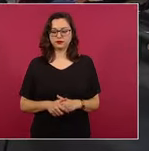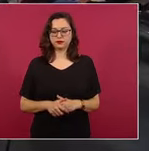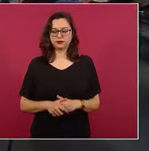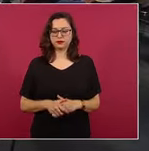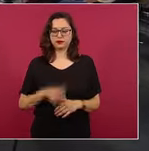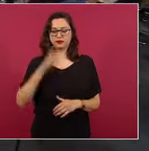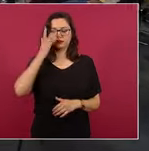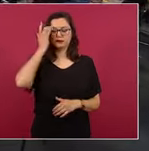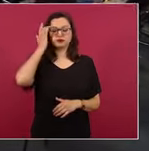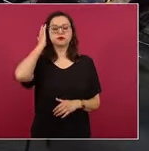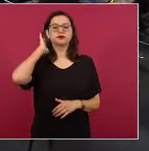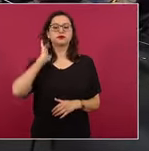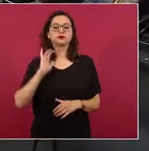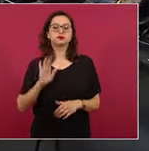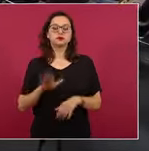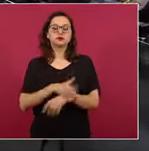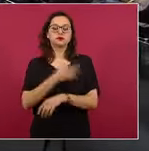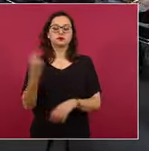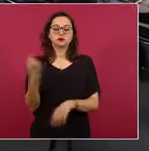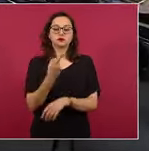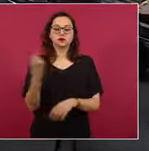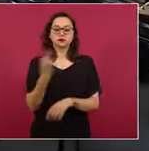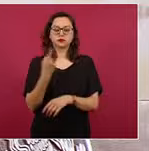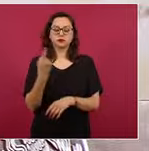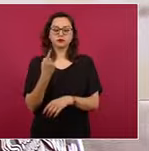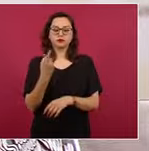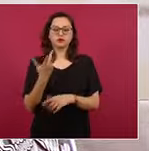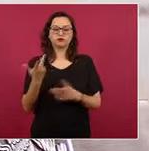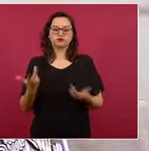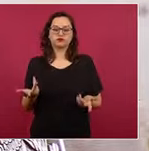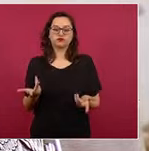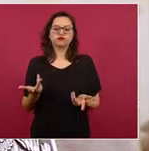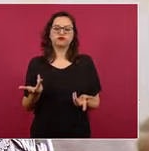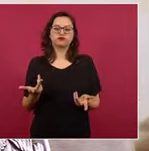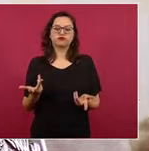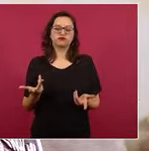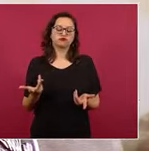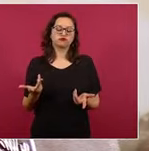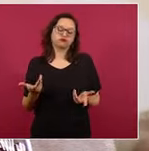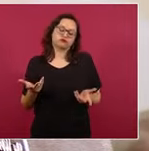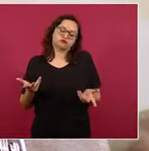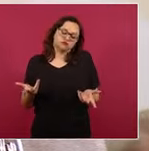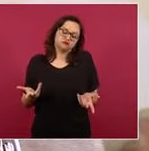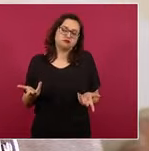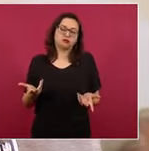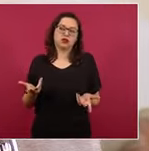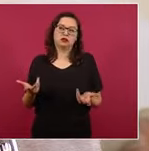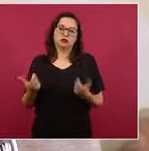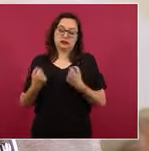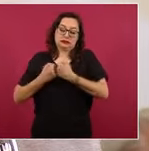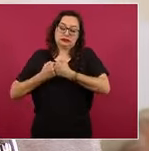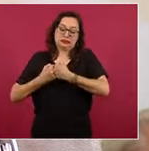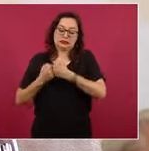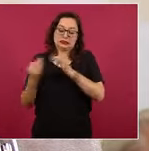Porque de esa manera se buscaba unir más a